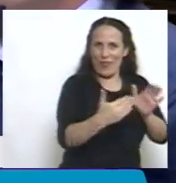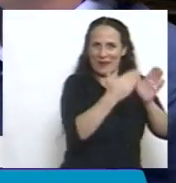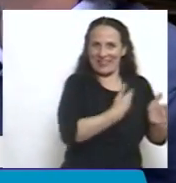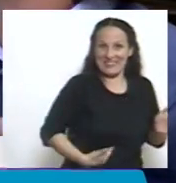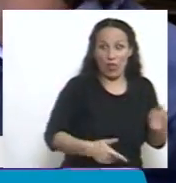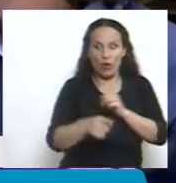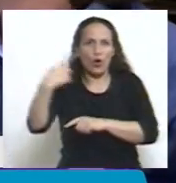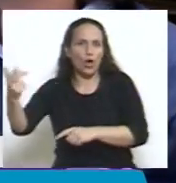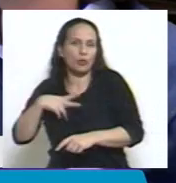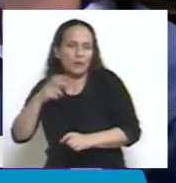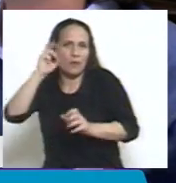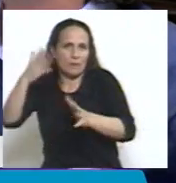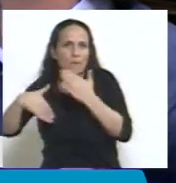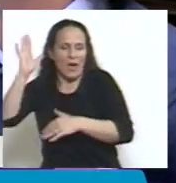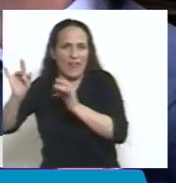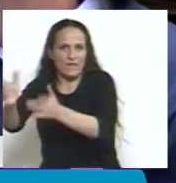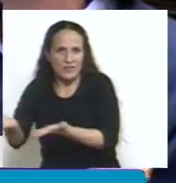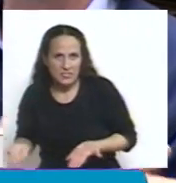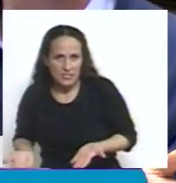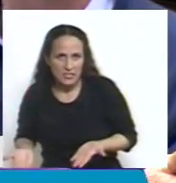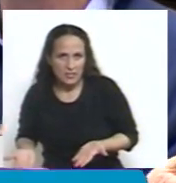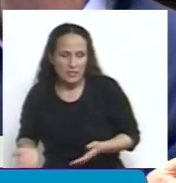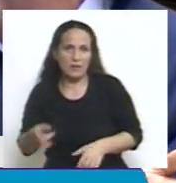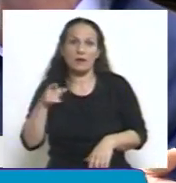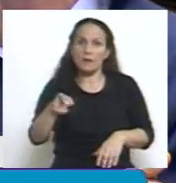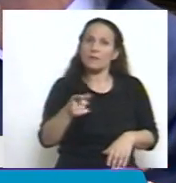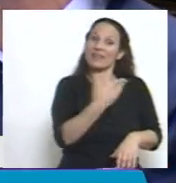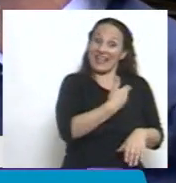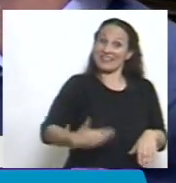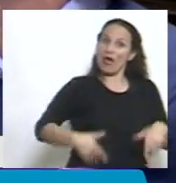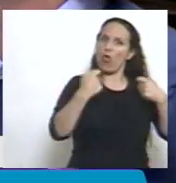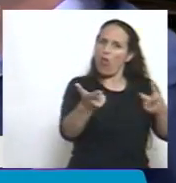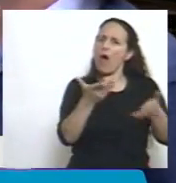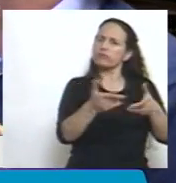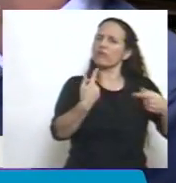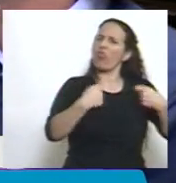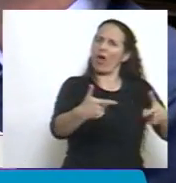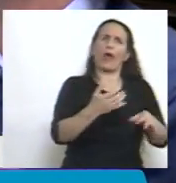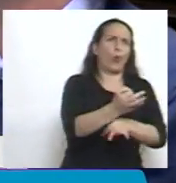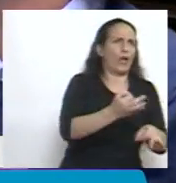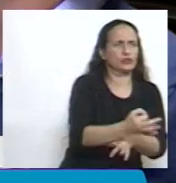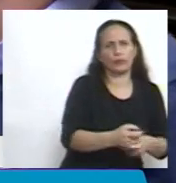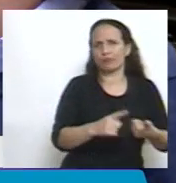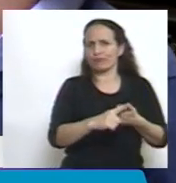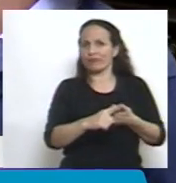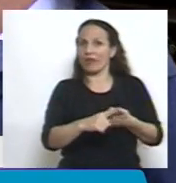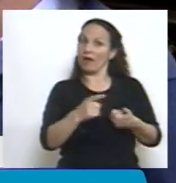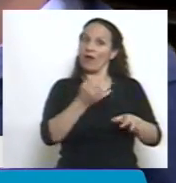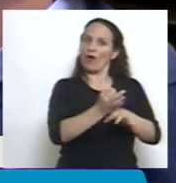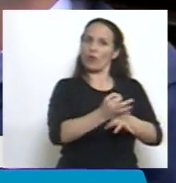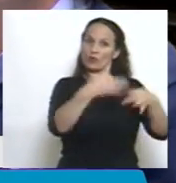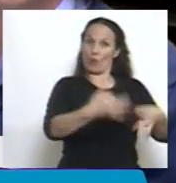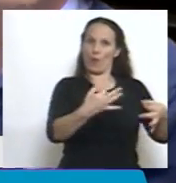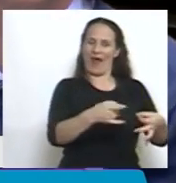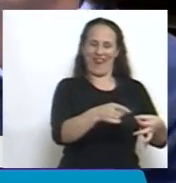distrae recursos, inclusive porque se hacen rentables cosas que el Estado antes proveía bien. Educación, entonces se hace rentable